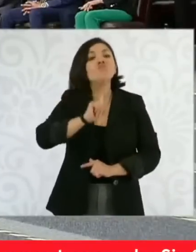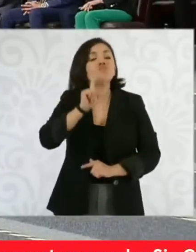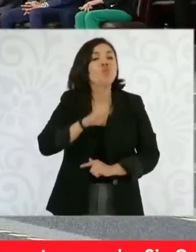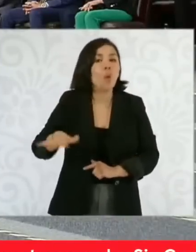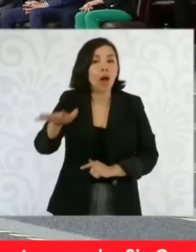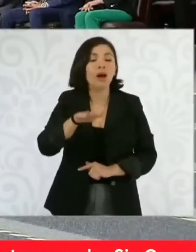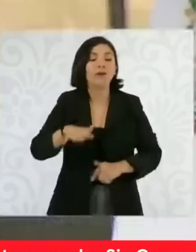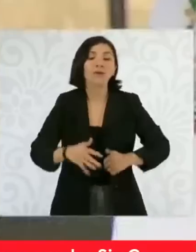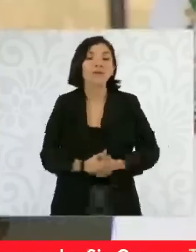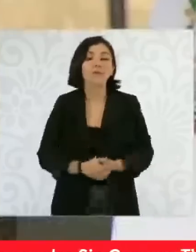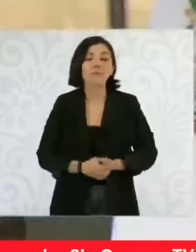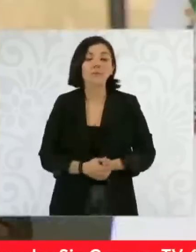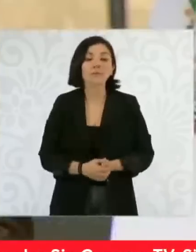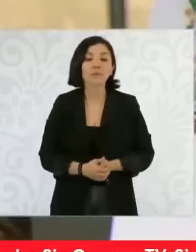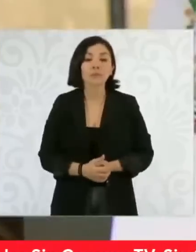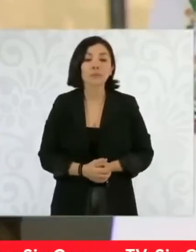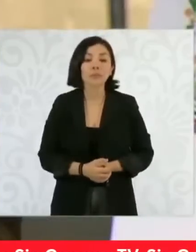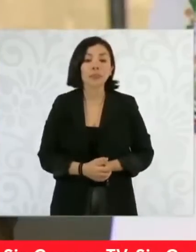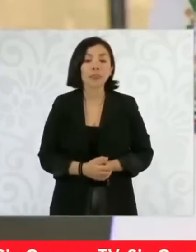mujeres.